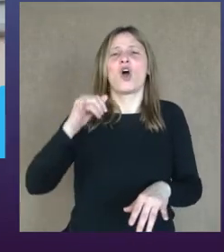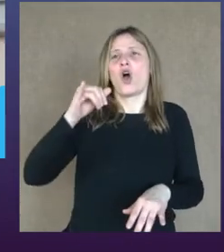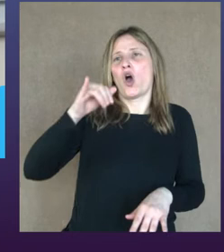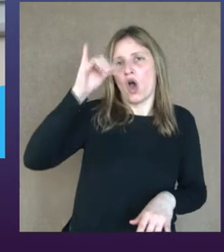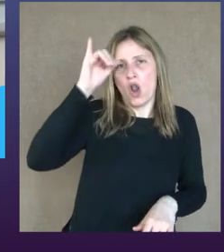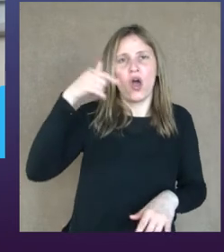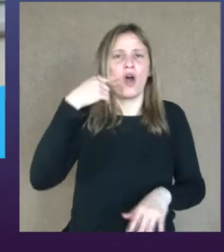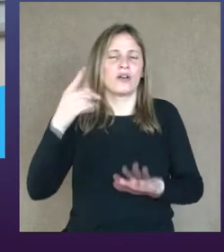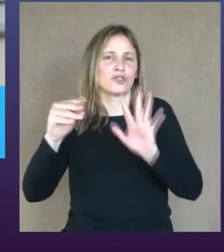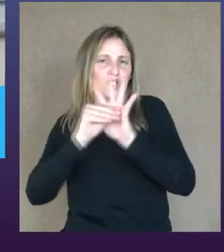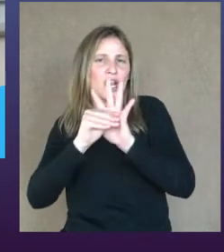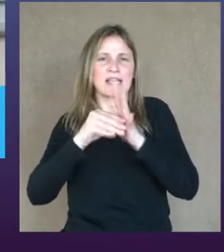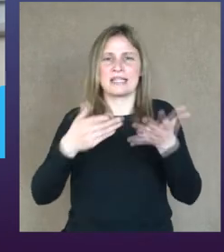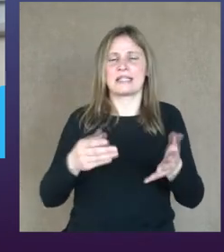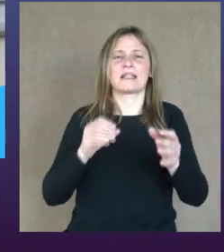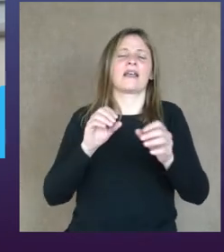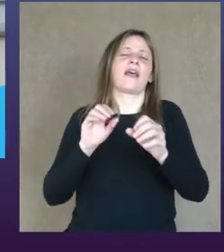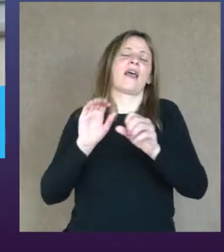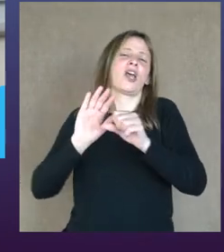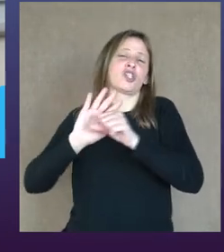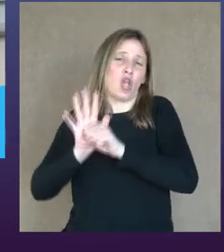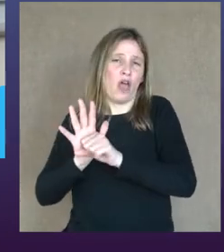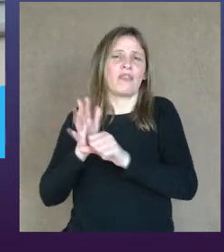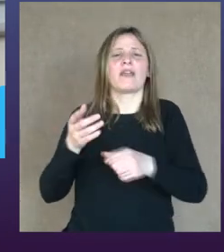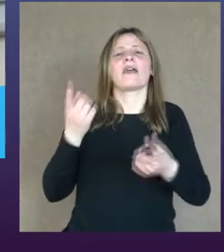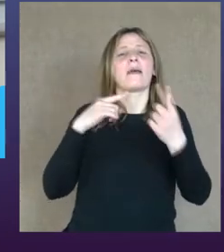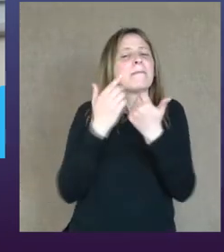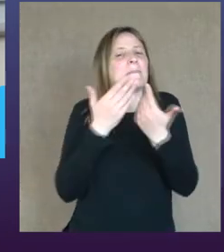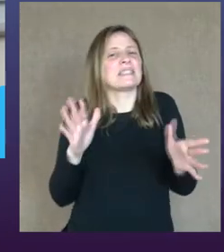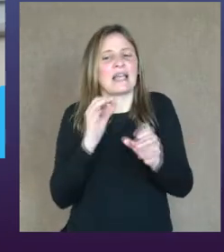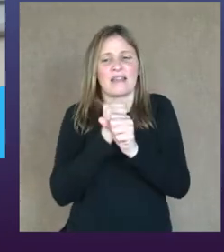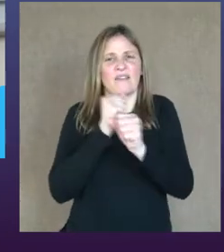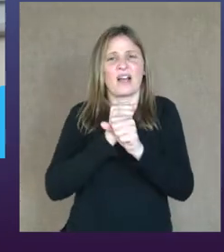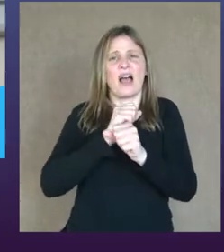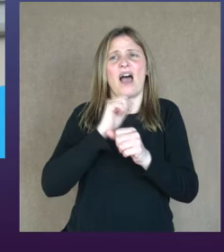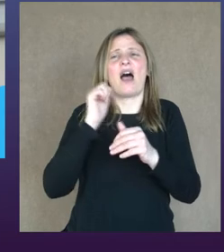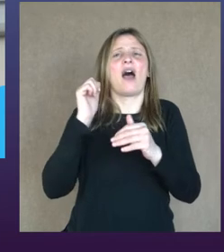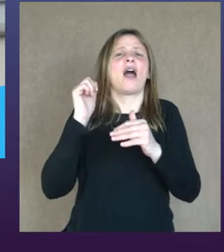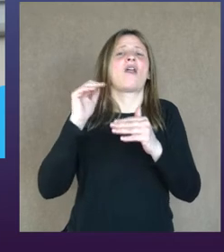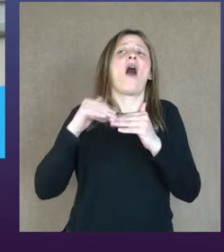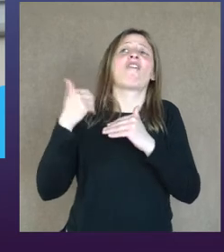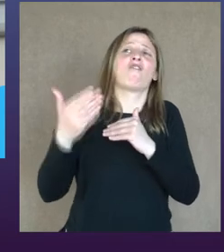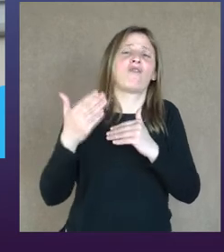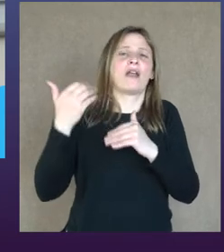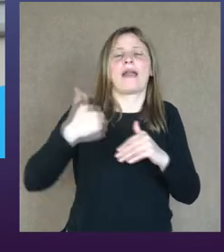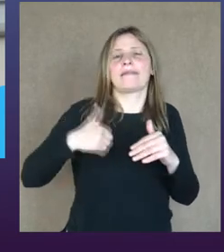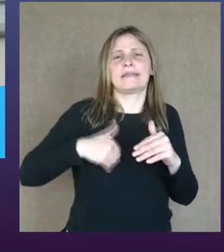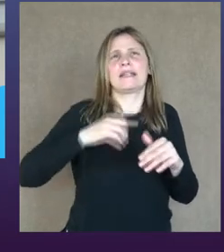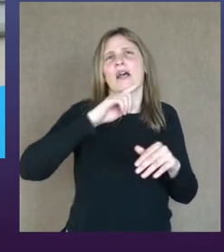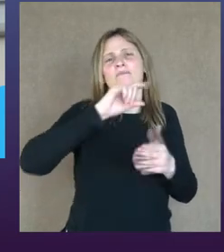es como mi entorno, ¿no? Cuando empecé a trabajar afuera, digamos, de Argentina, que pude ir a varios